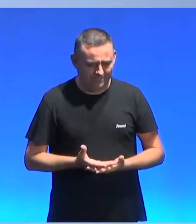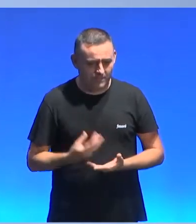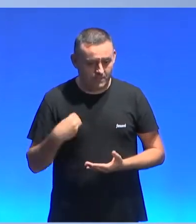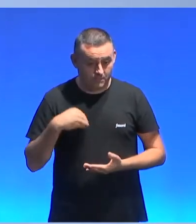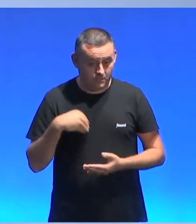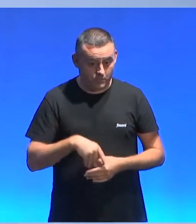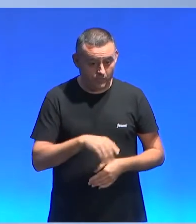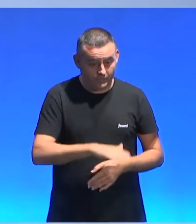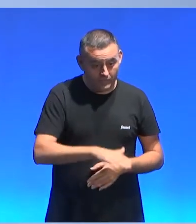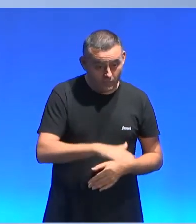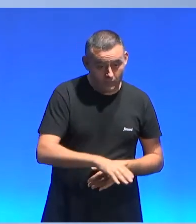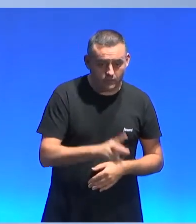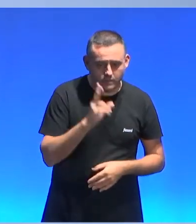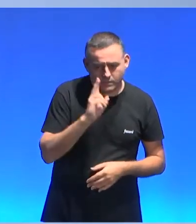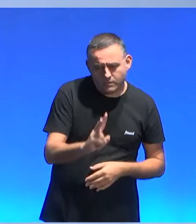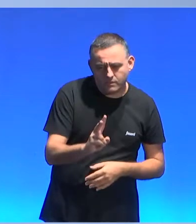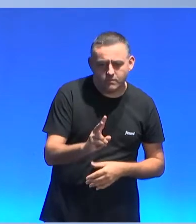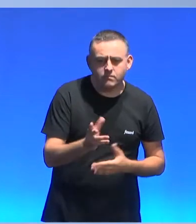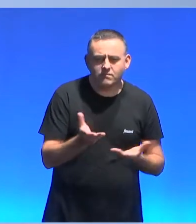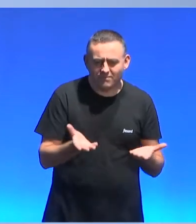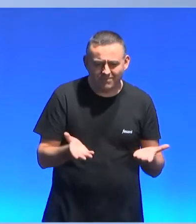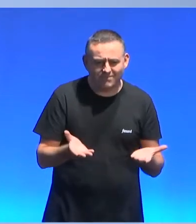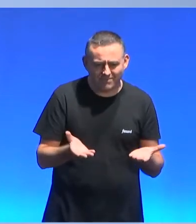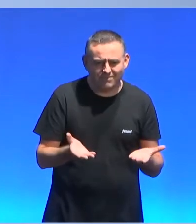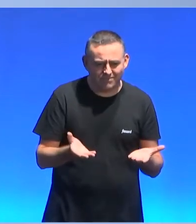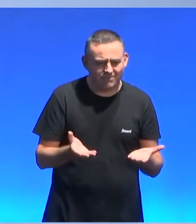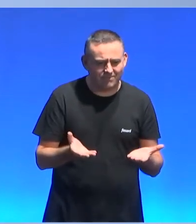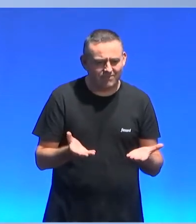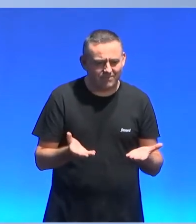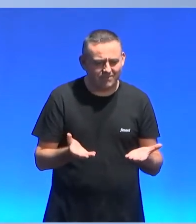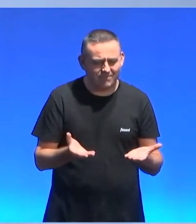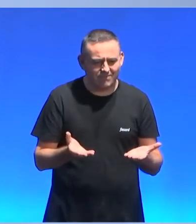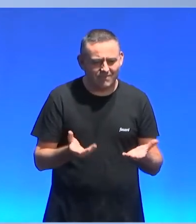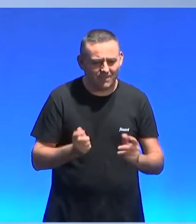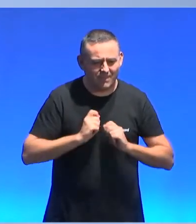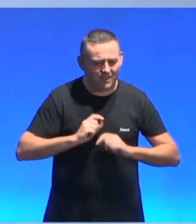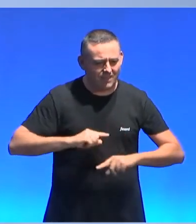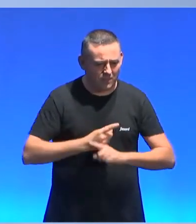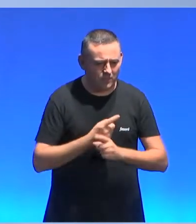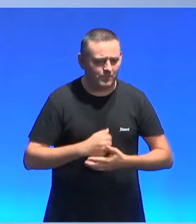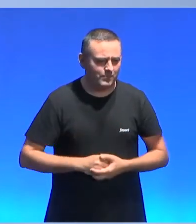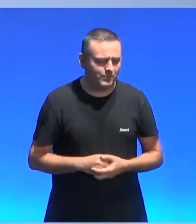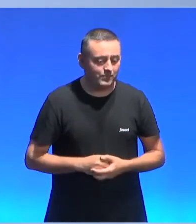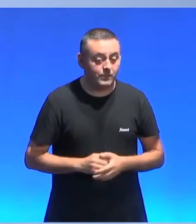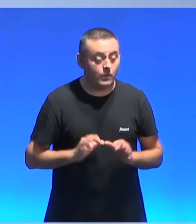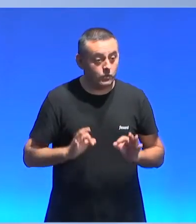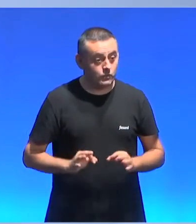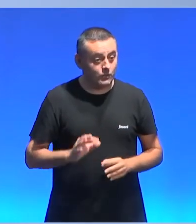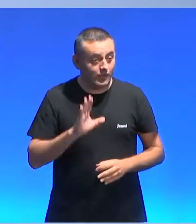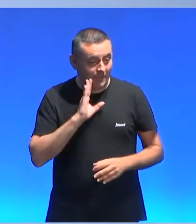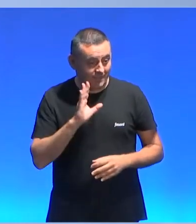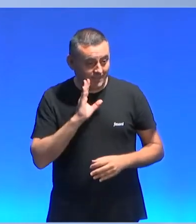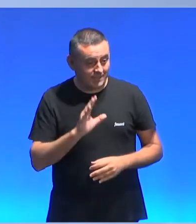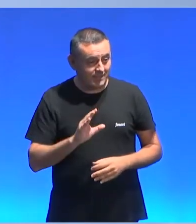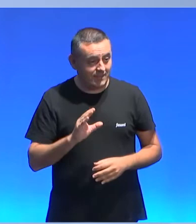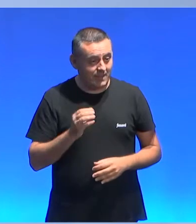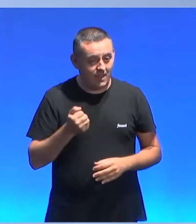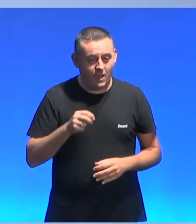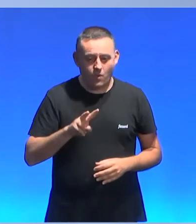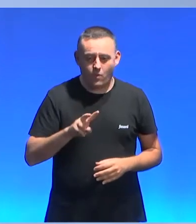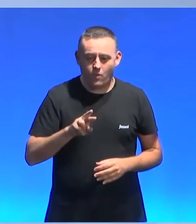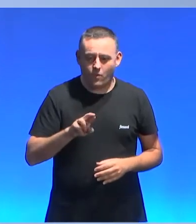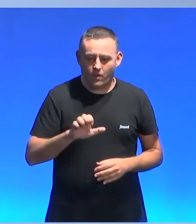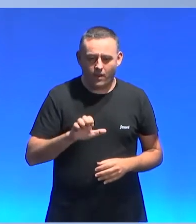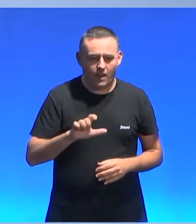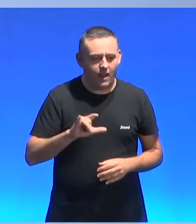Aurelio levanta la mano, uno de los más pequeños, por esto digo la importancia de ser